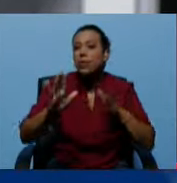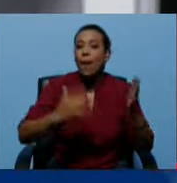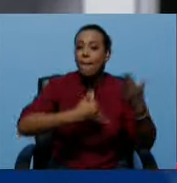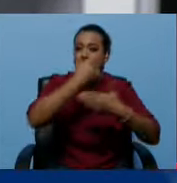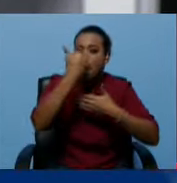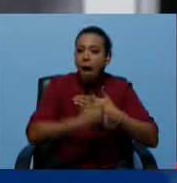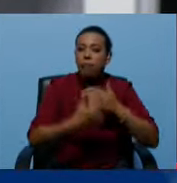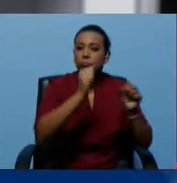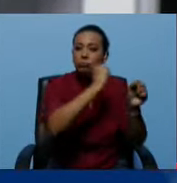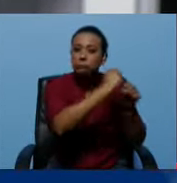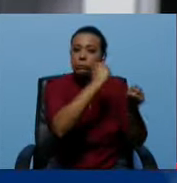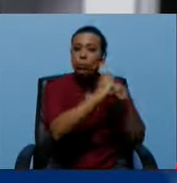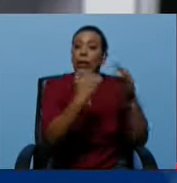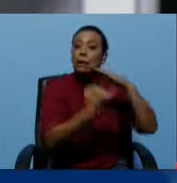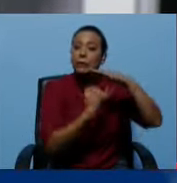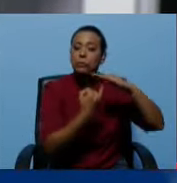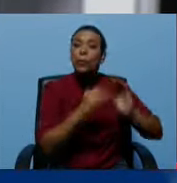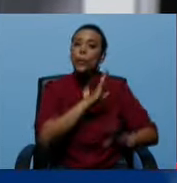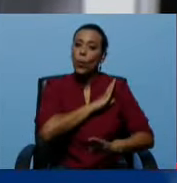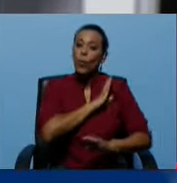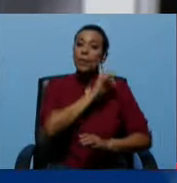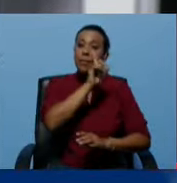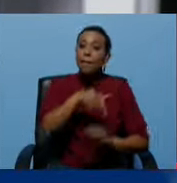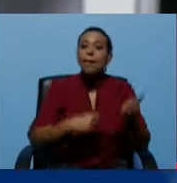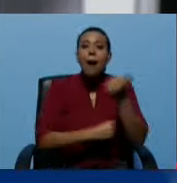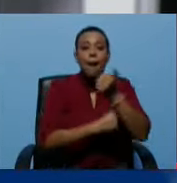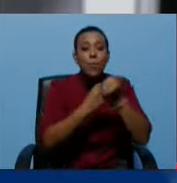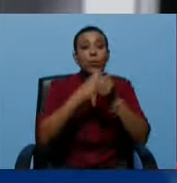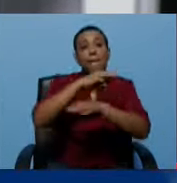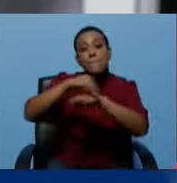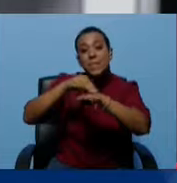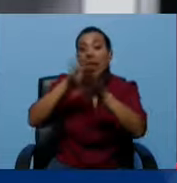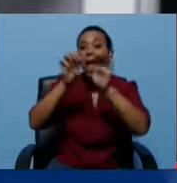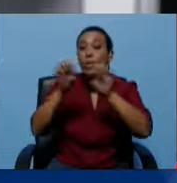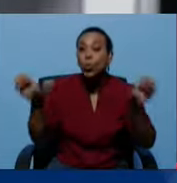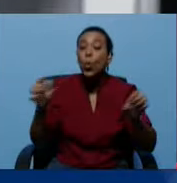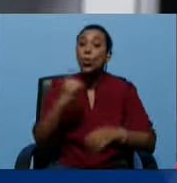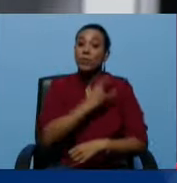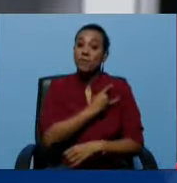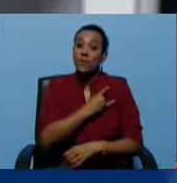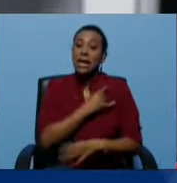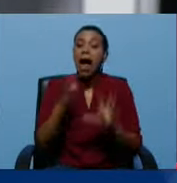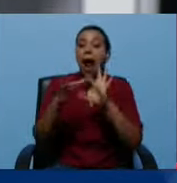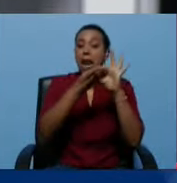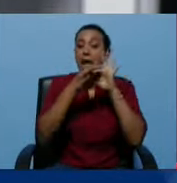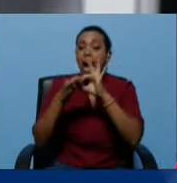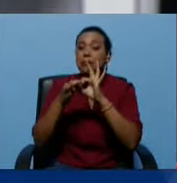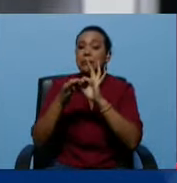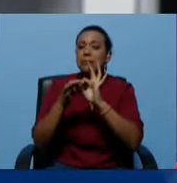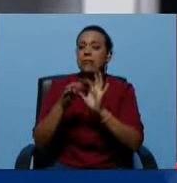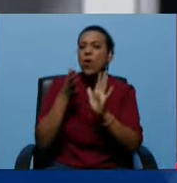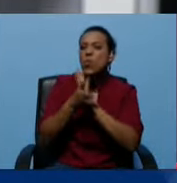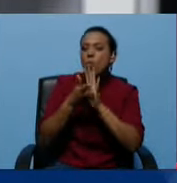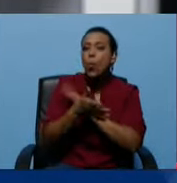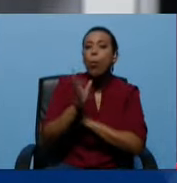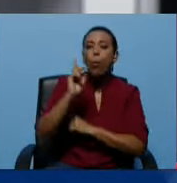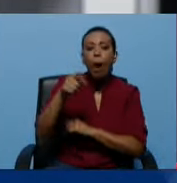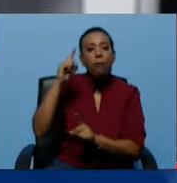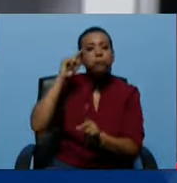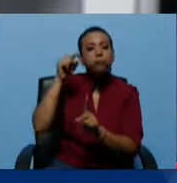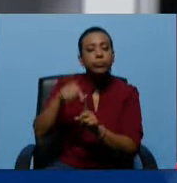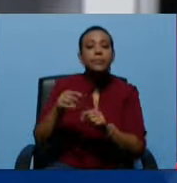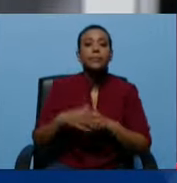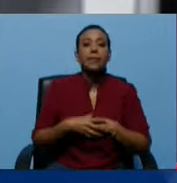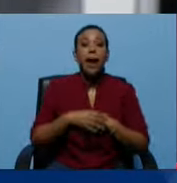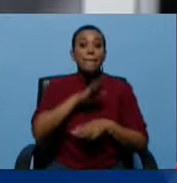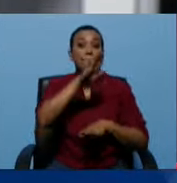de relanzamiento de nuestra institución. Y con el apoyo del Ministerio de Educación Universitaria, en alianza estrecha, estamos entonces